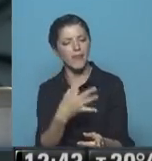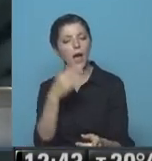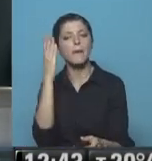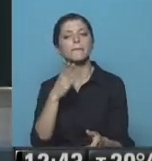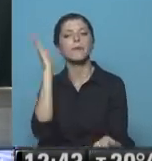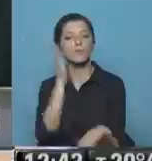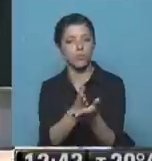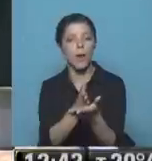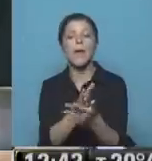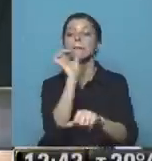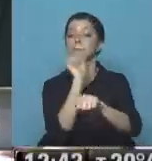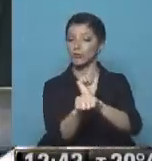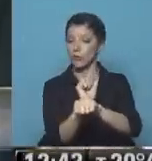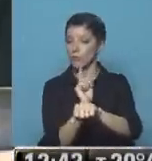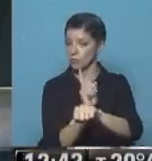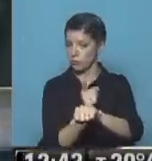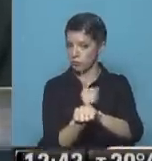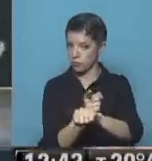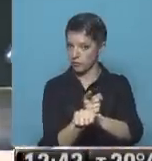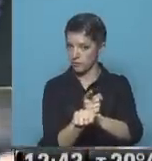prisión provisional